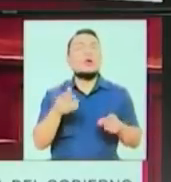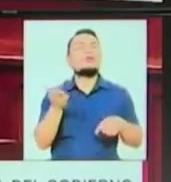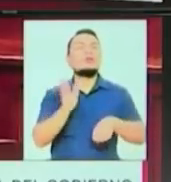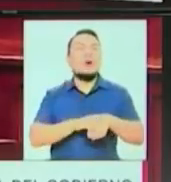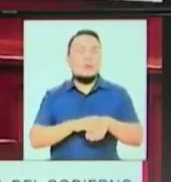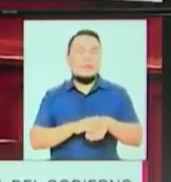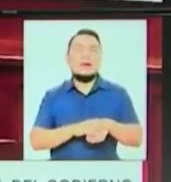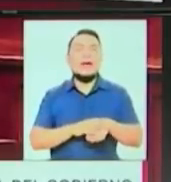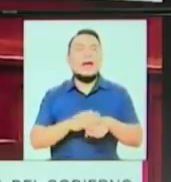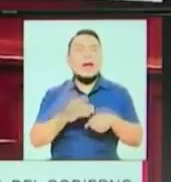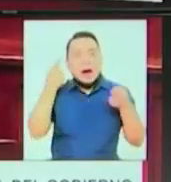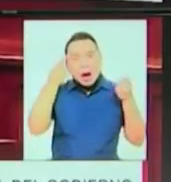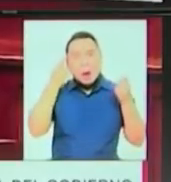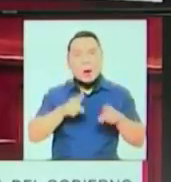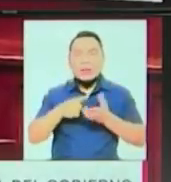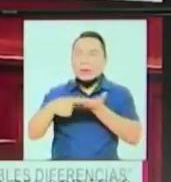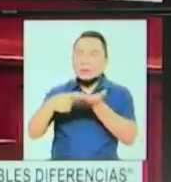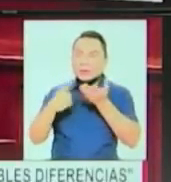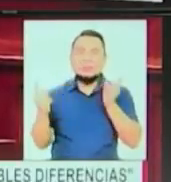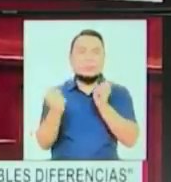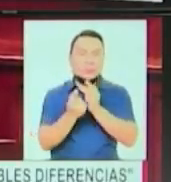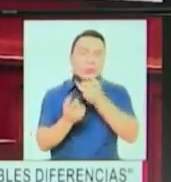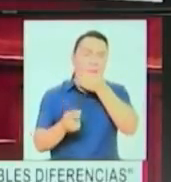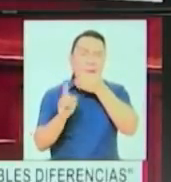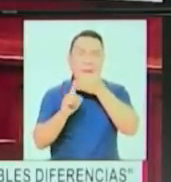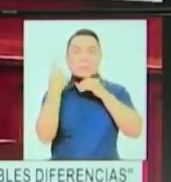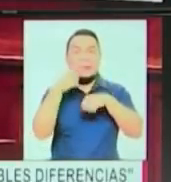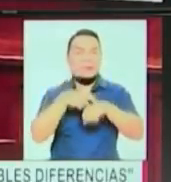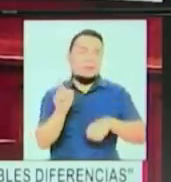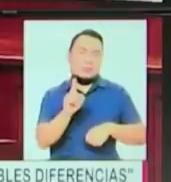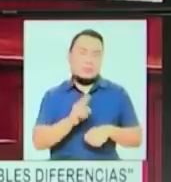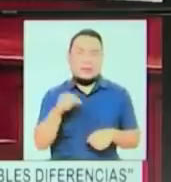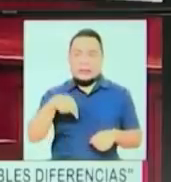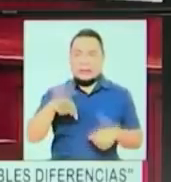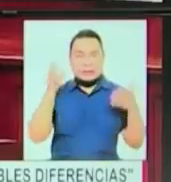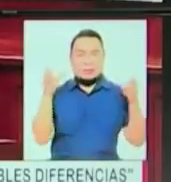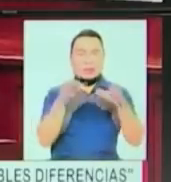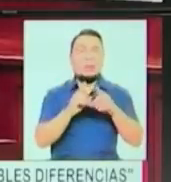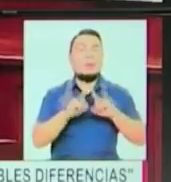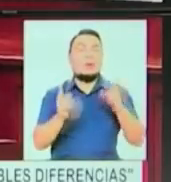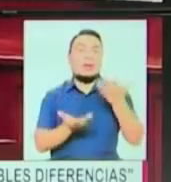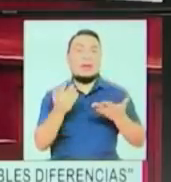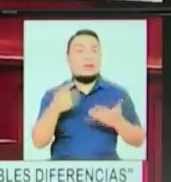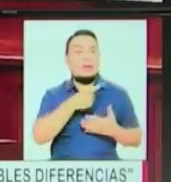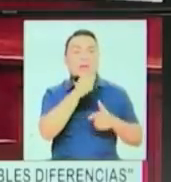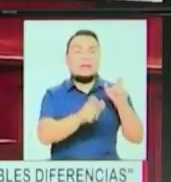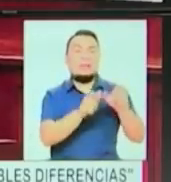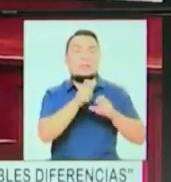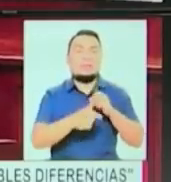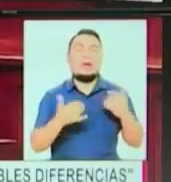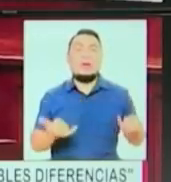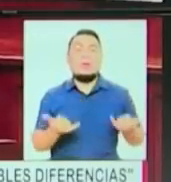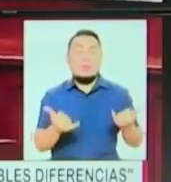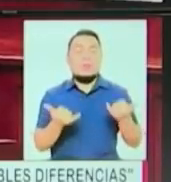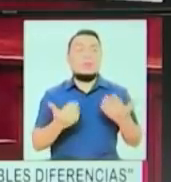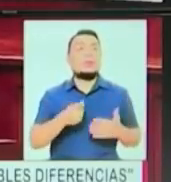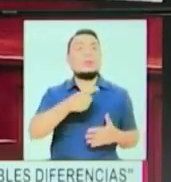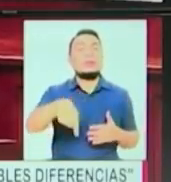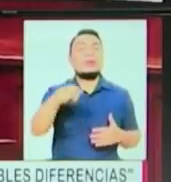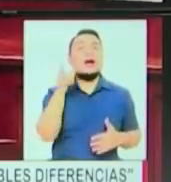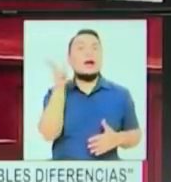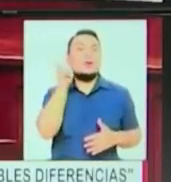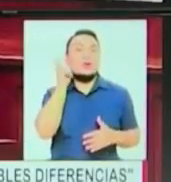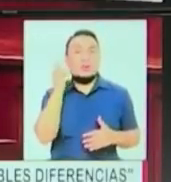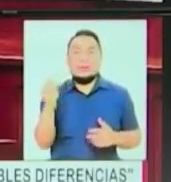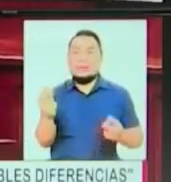vamos a hacer una ley de reforma agraria. ¿Dónde está el documento a discutir? Vamos a hacer una nueva ley de minería. No está el documento a discutir. No, no está, no